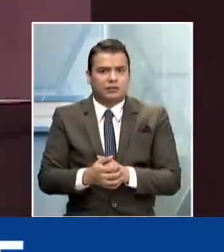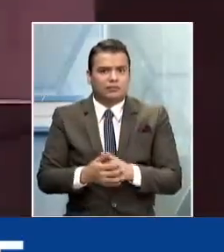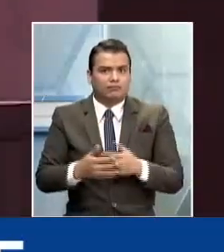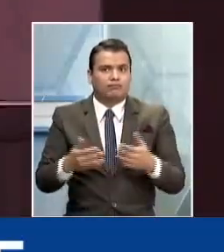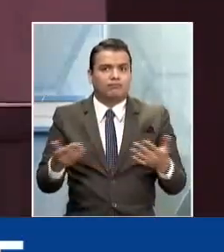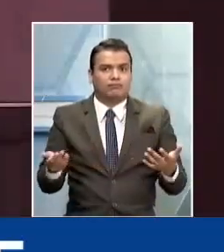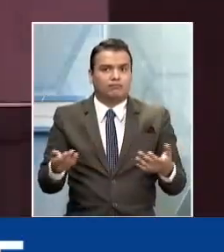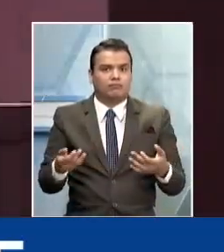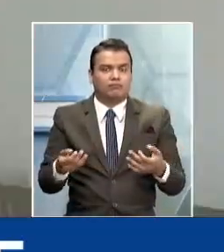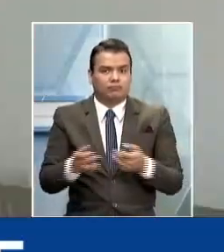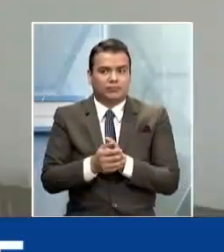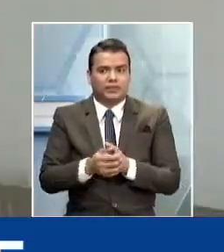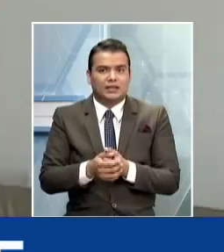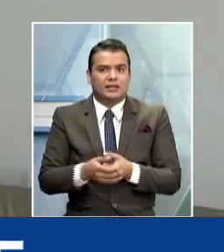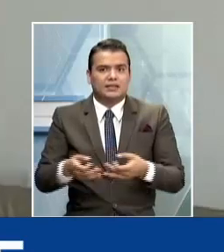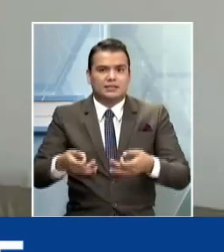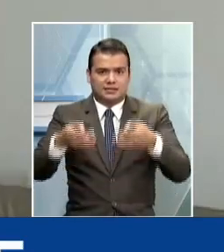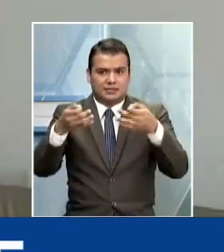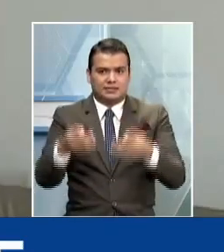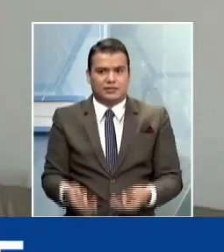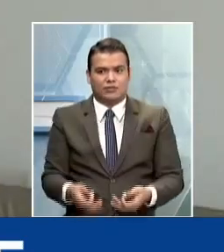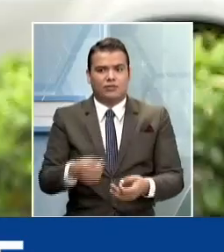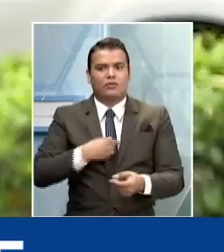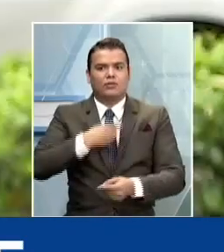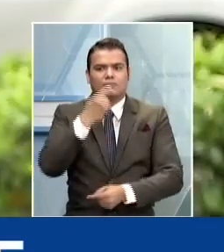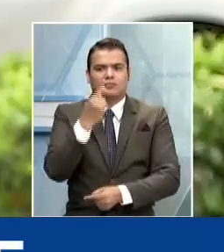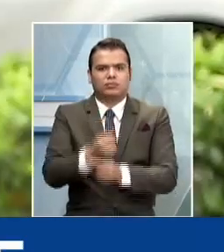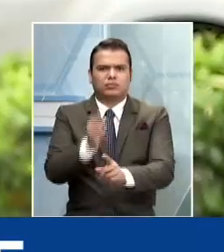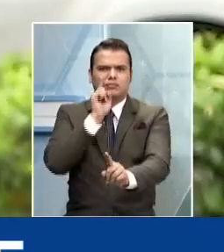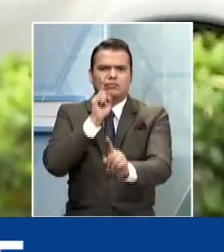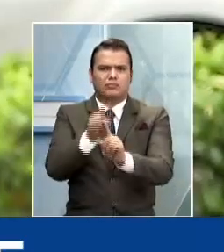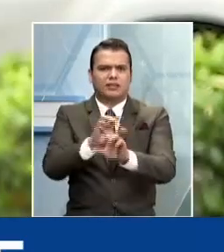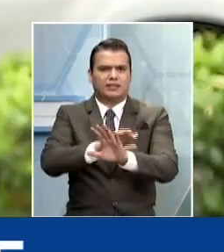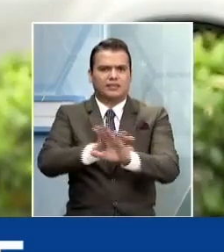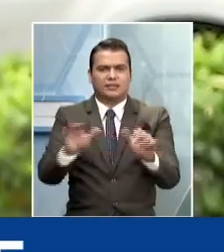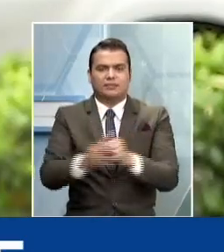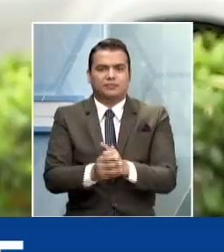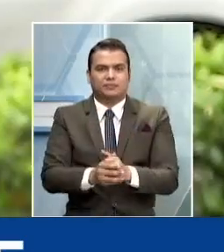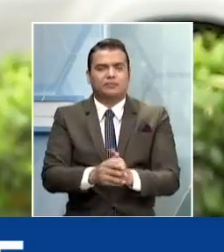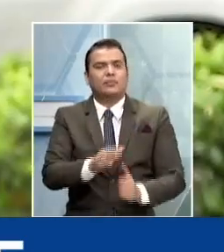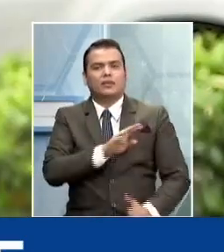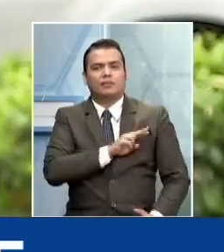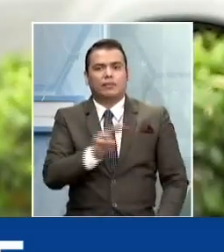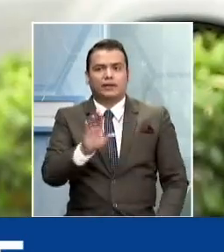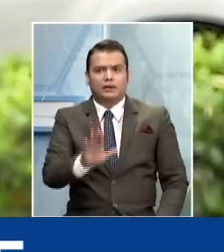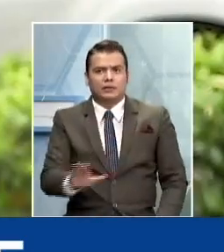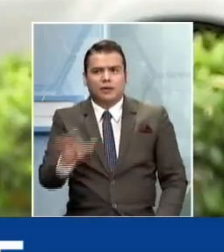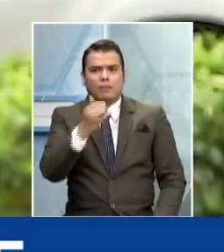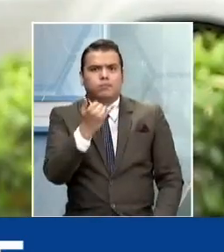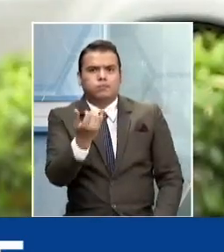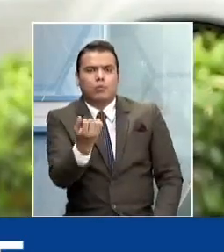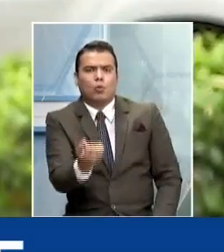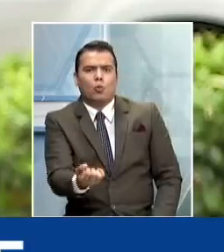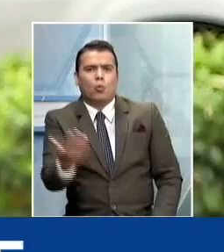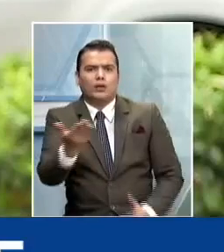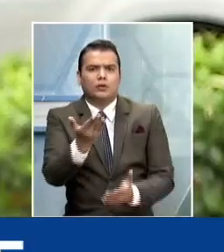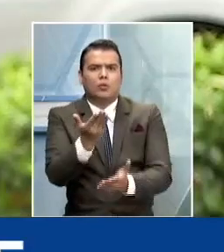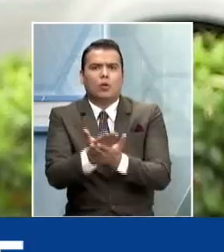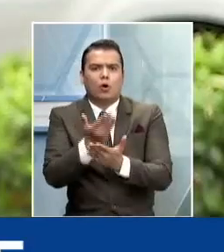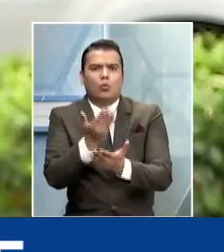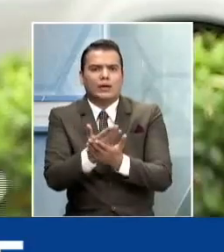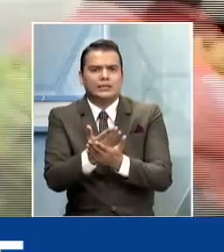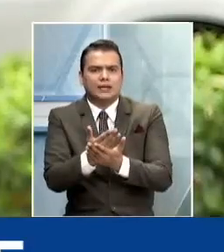planilla, vamos a lograr la meta. Pues miren, el resto del departamento también actualmente cursan otras